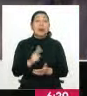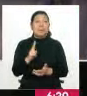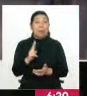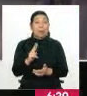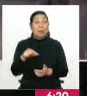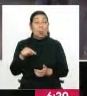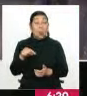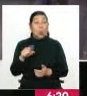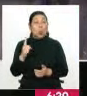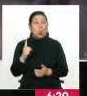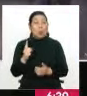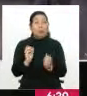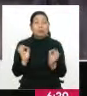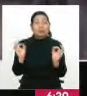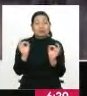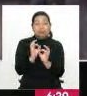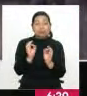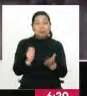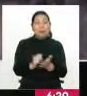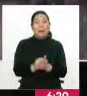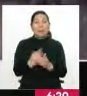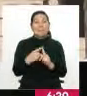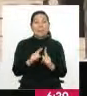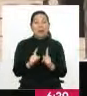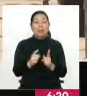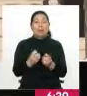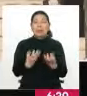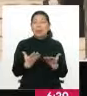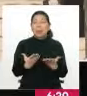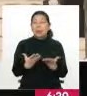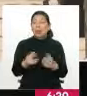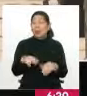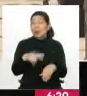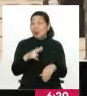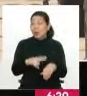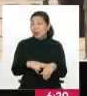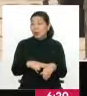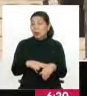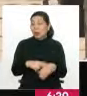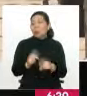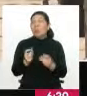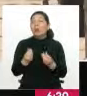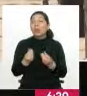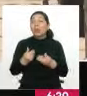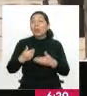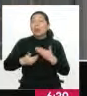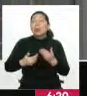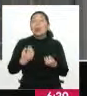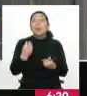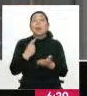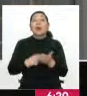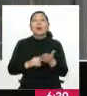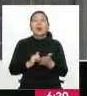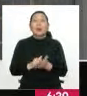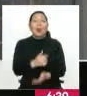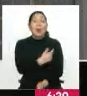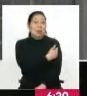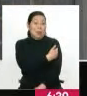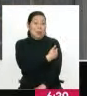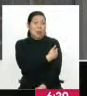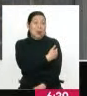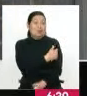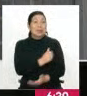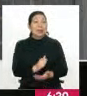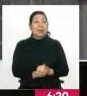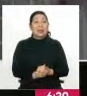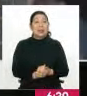BQ1 puede evadir en cierto grado la inmunidad, tanto natural como la producida por las vacunas. Sin embargo, aquí en Estados Unidos tenemos la